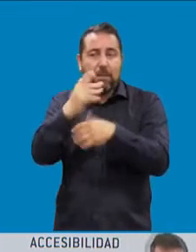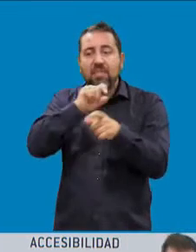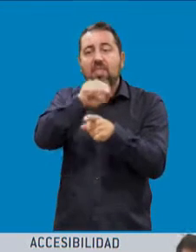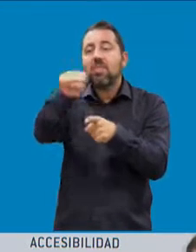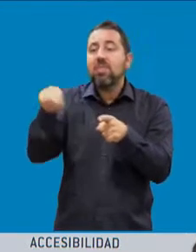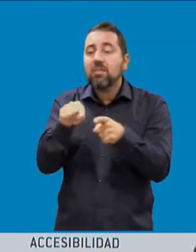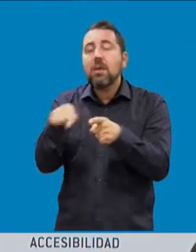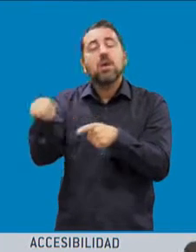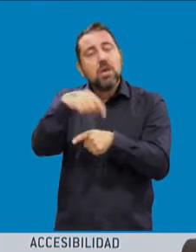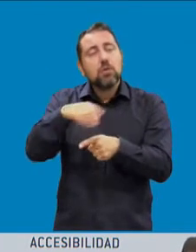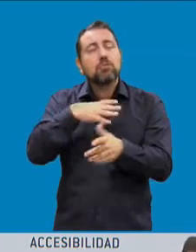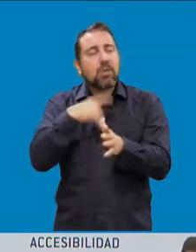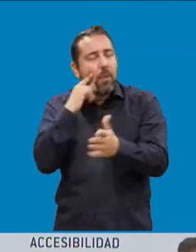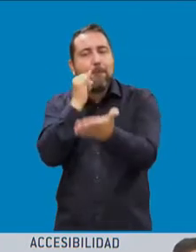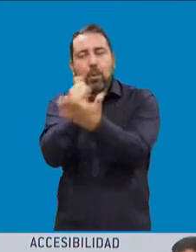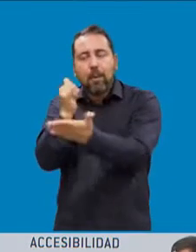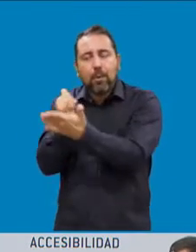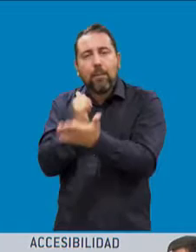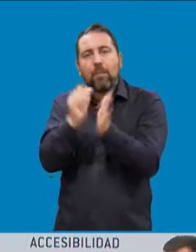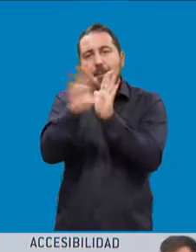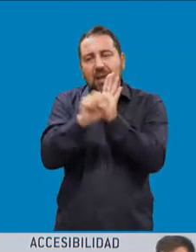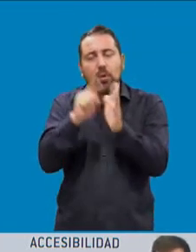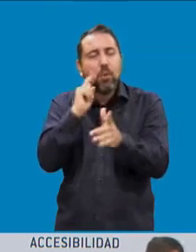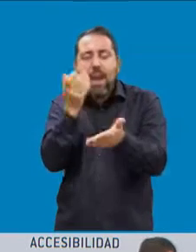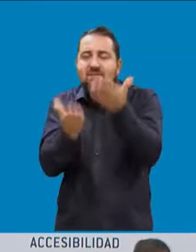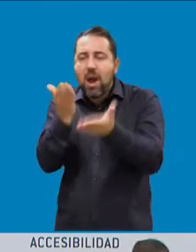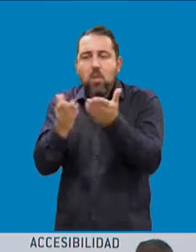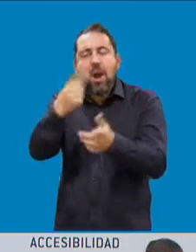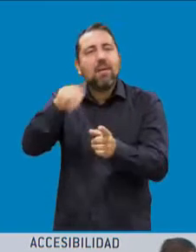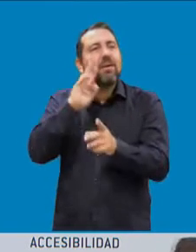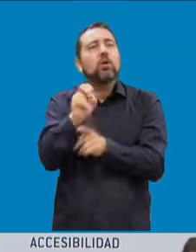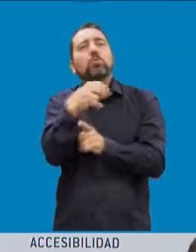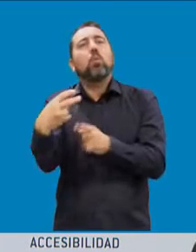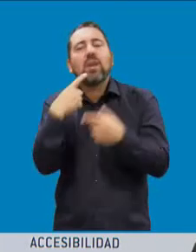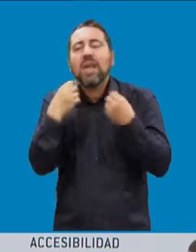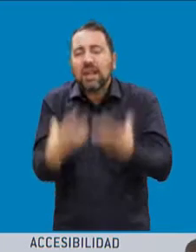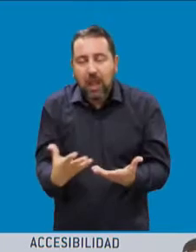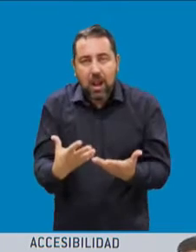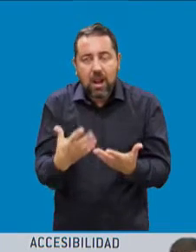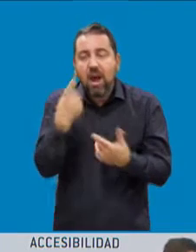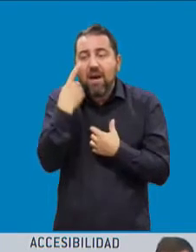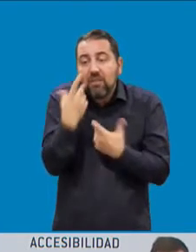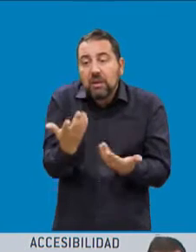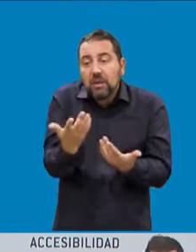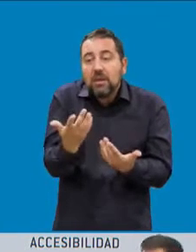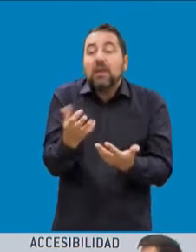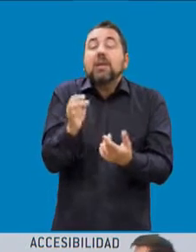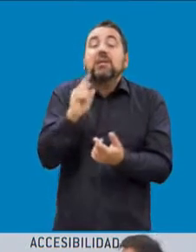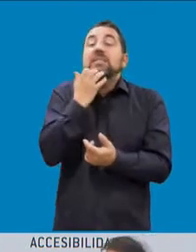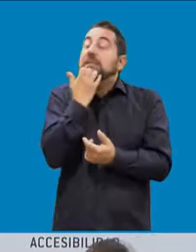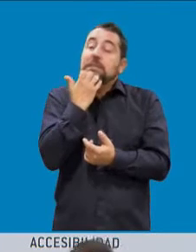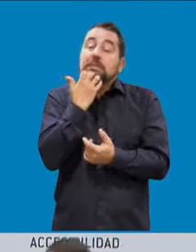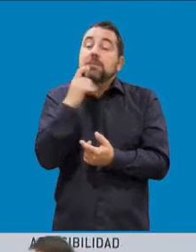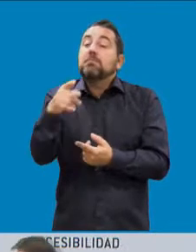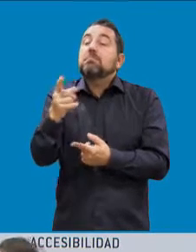de estudiantes voluntarios con discapacidad pues pueden seguir probándola y evaluando qué tal es la solución, y si